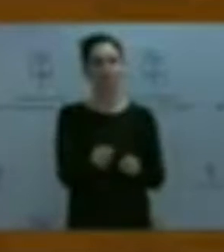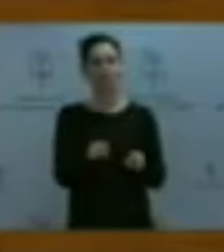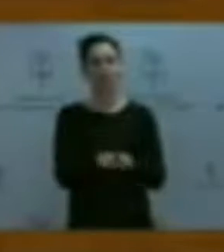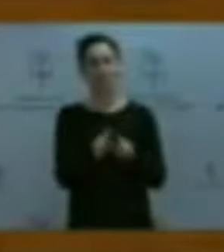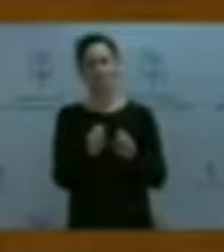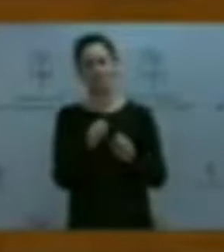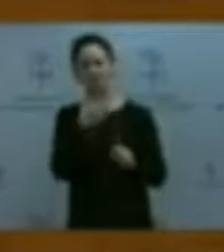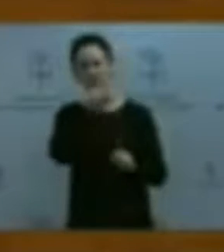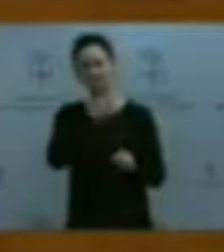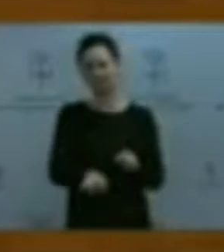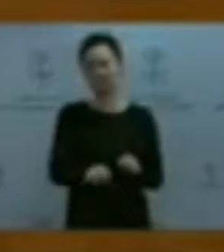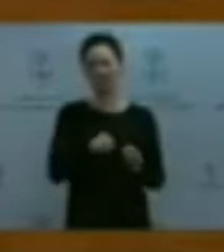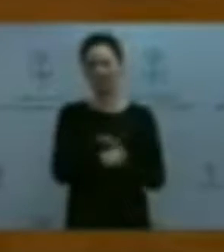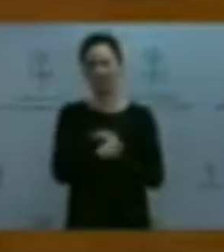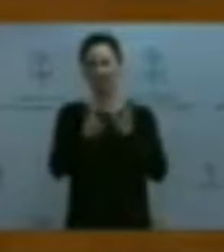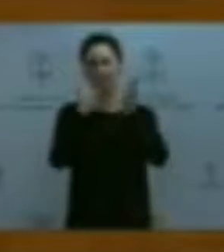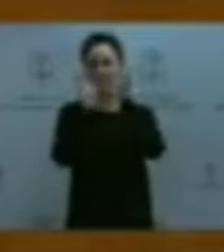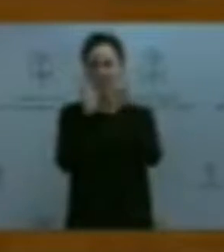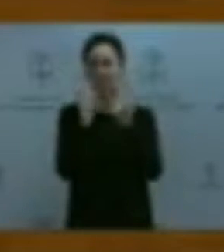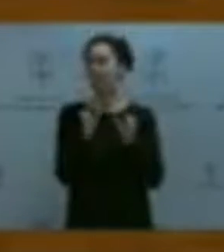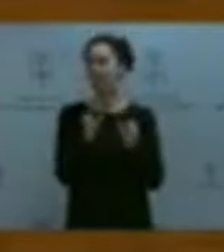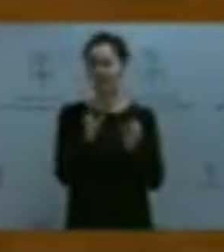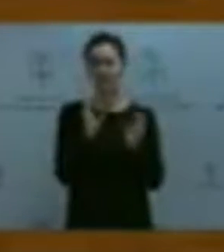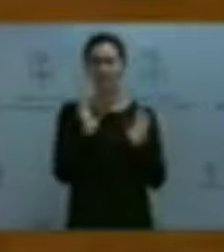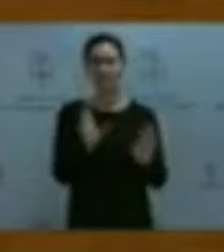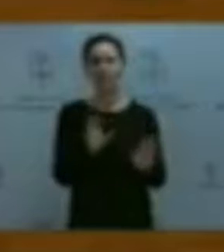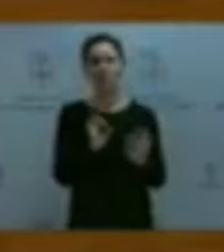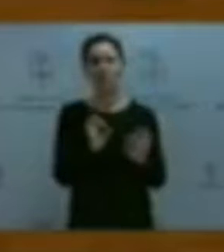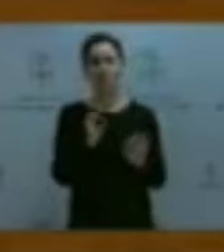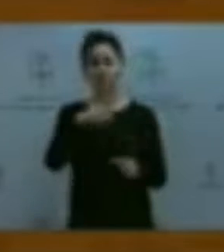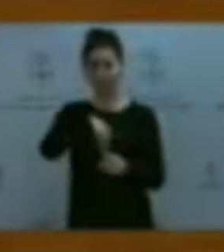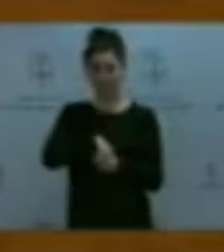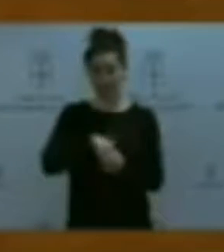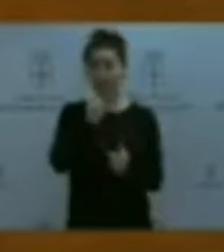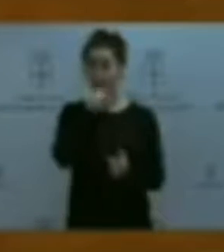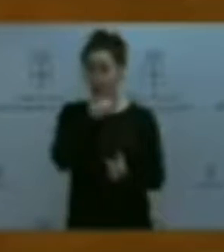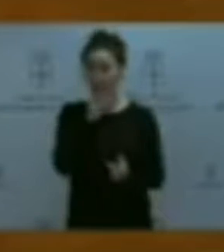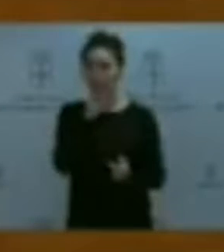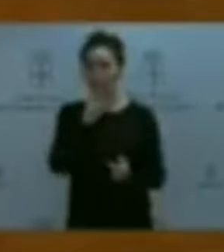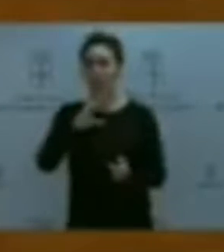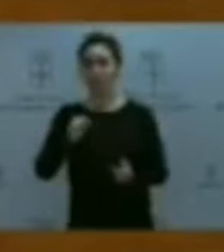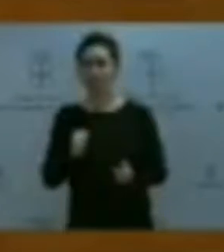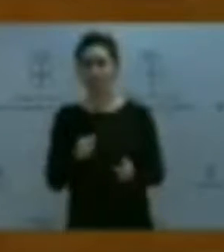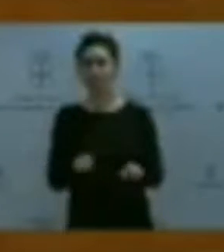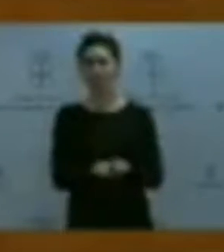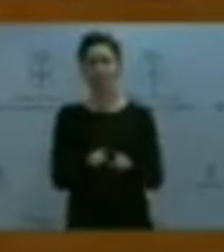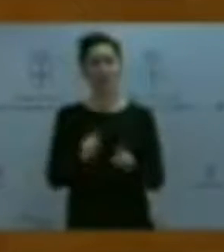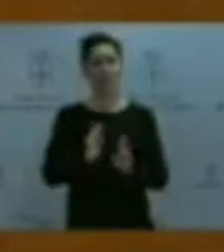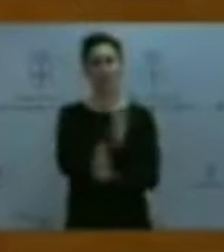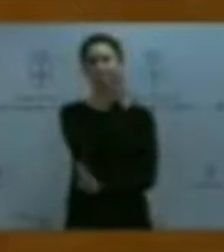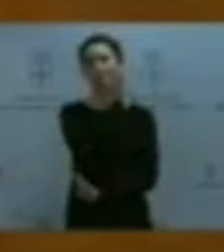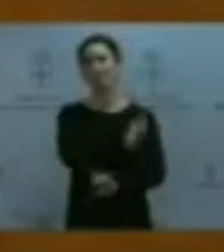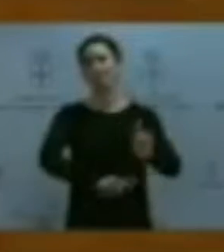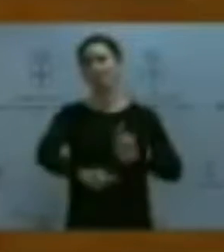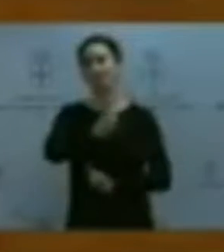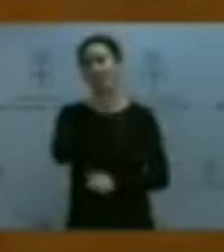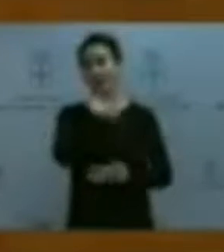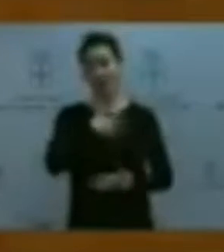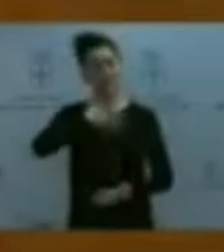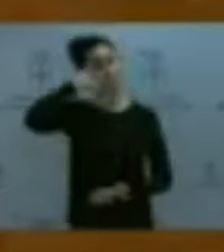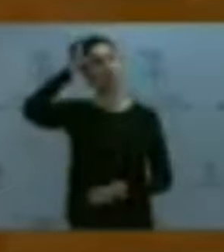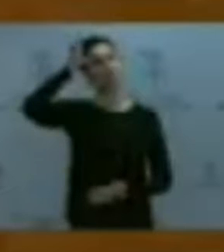antiguo complejo hospitalario de UCA ya pasa de ser un grave problema a ser un escándalo. Y digo escándalo